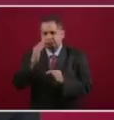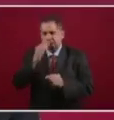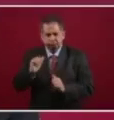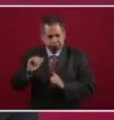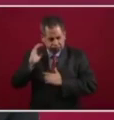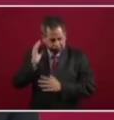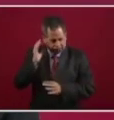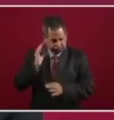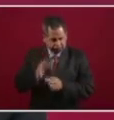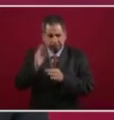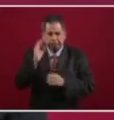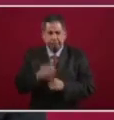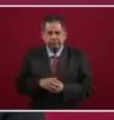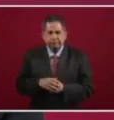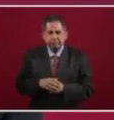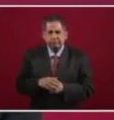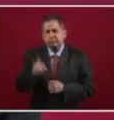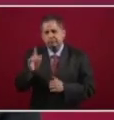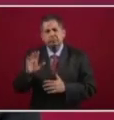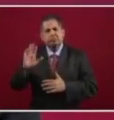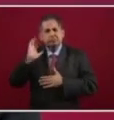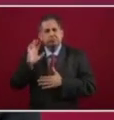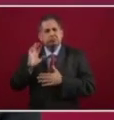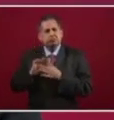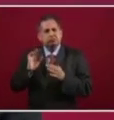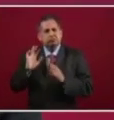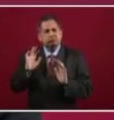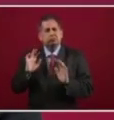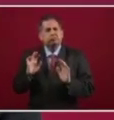compromisos. Hice un compromiso,